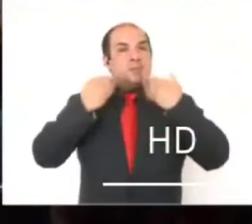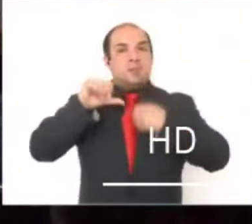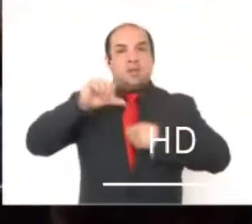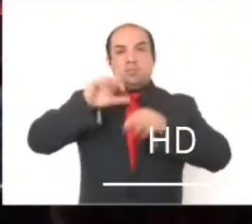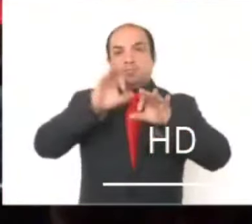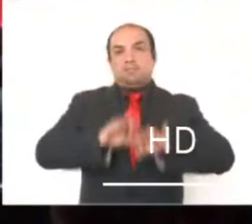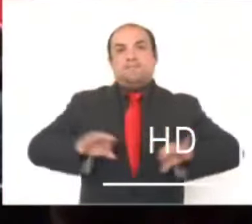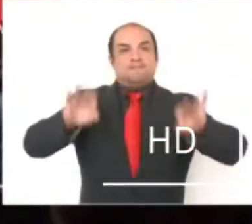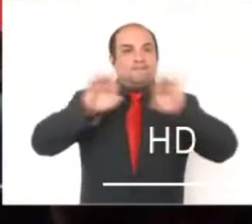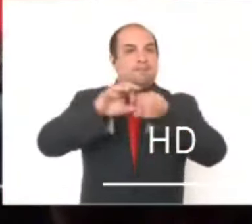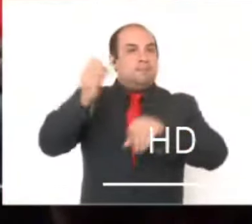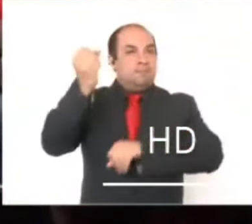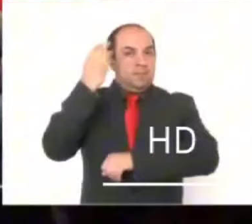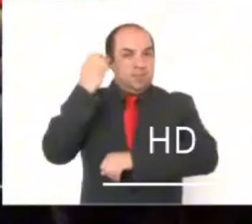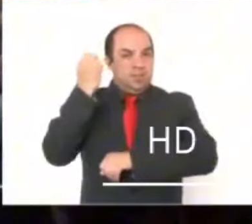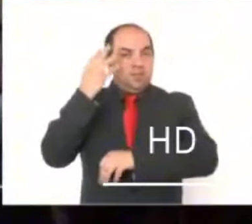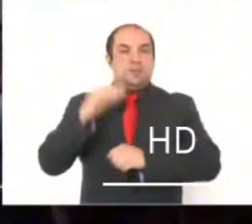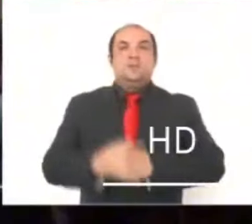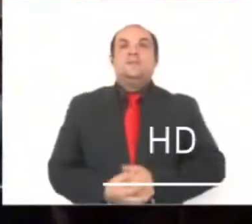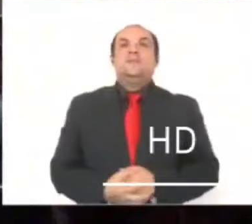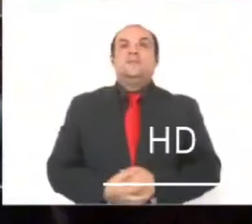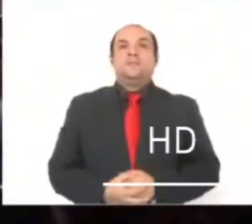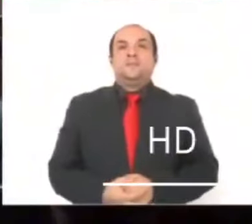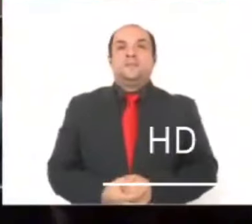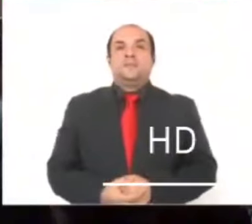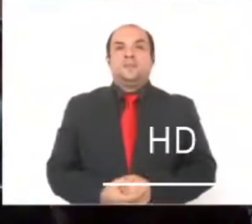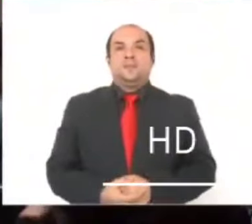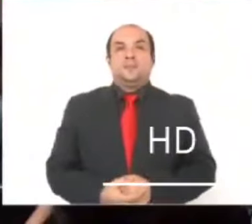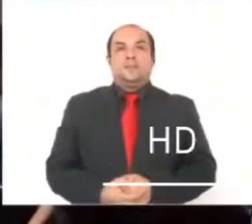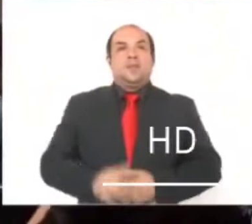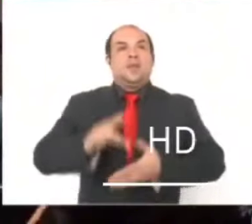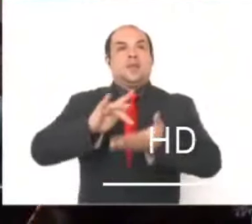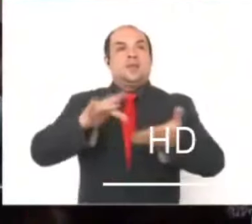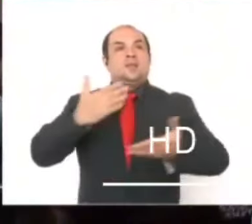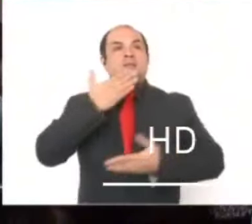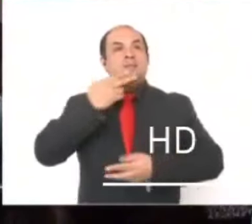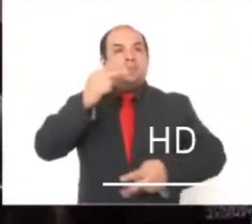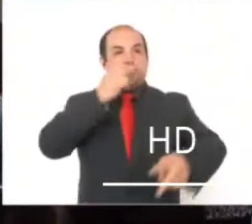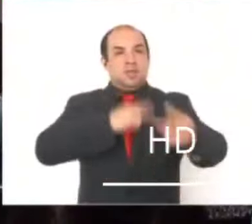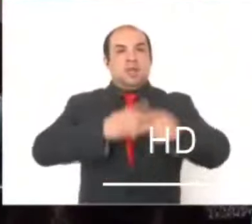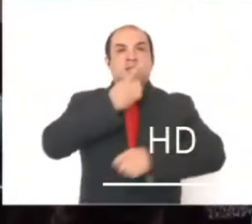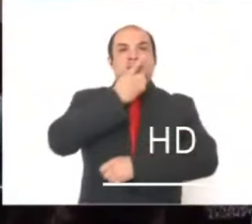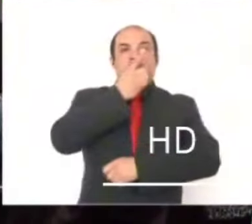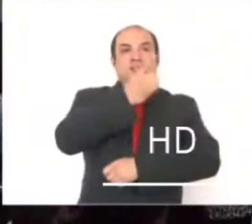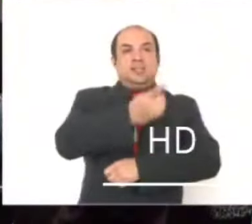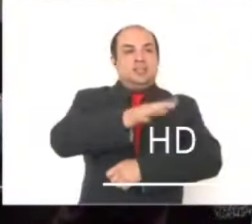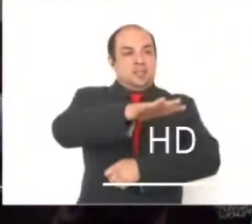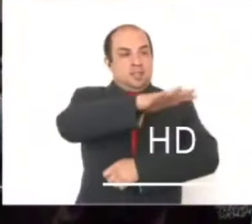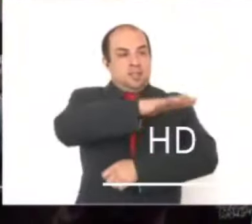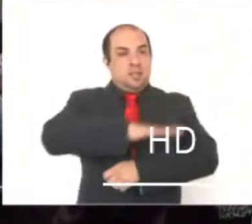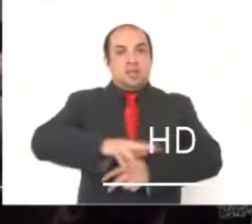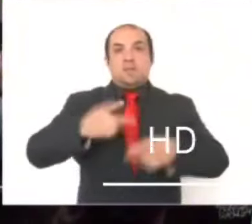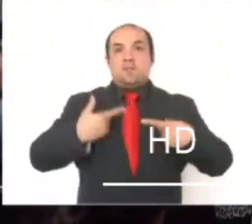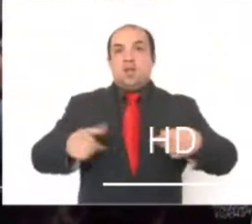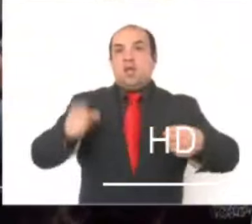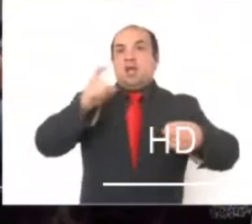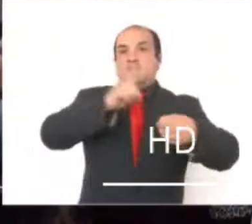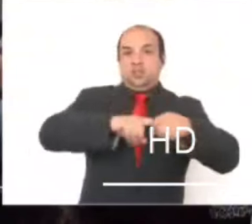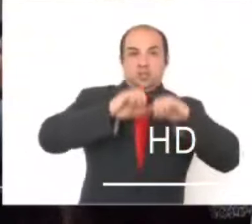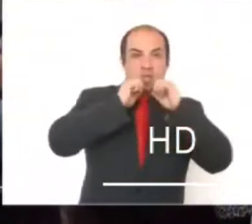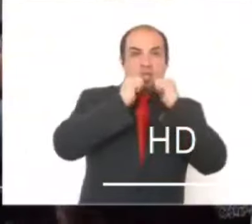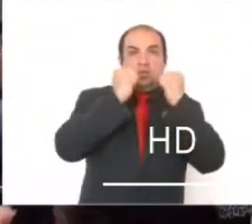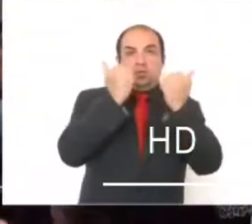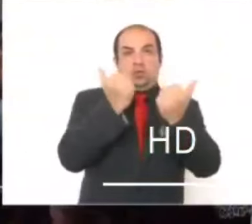acto, agradeciendo y dando la más cordial bienvenida a todas y todos los integrantes de la